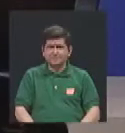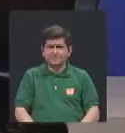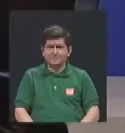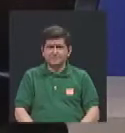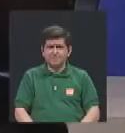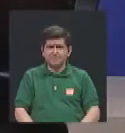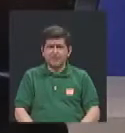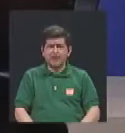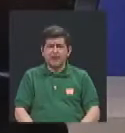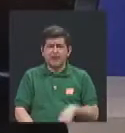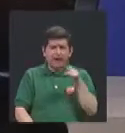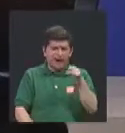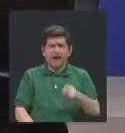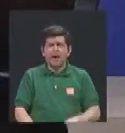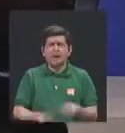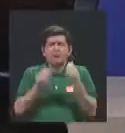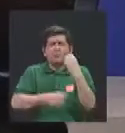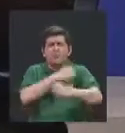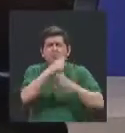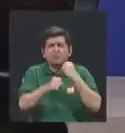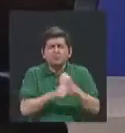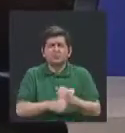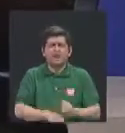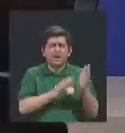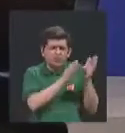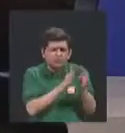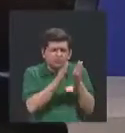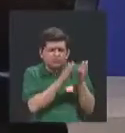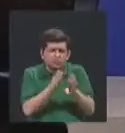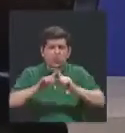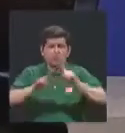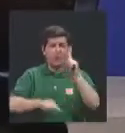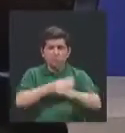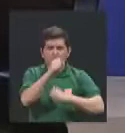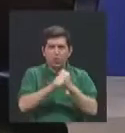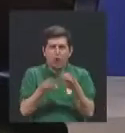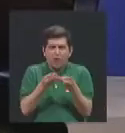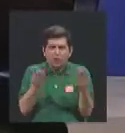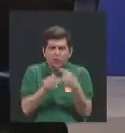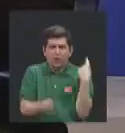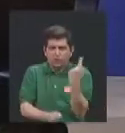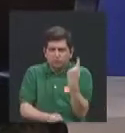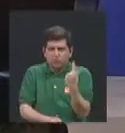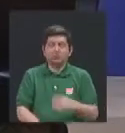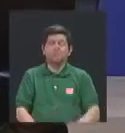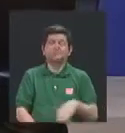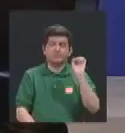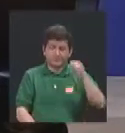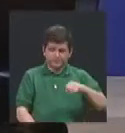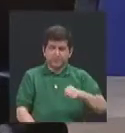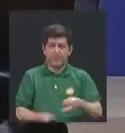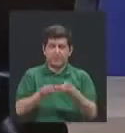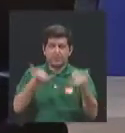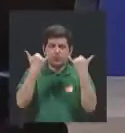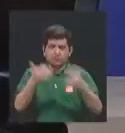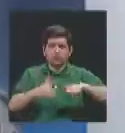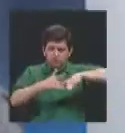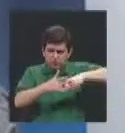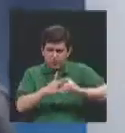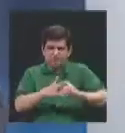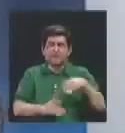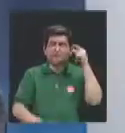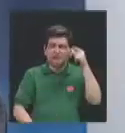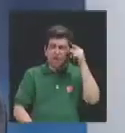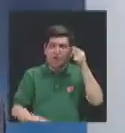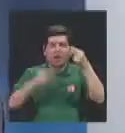Ya muchos años, bastantes años de planeación, pero un año ya de producción. Sí, una vez que entramos a la producción, sí,